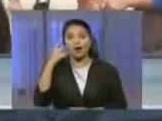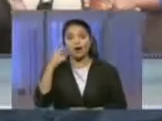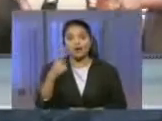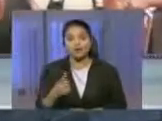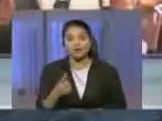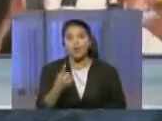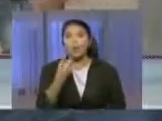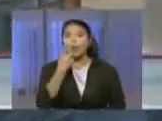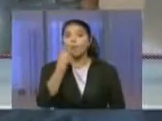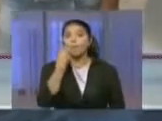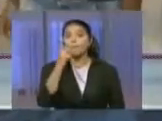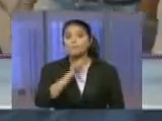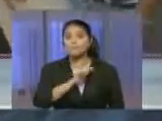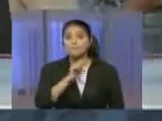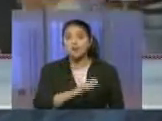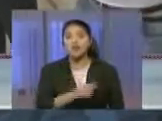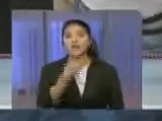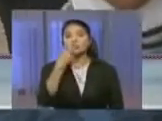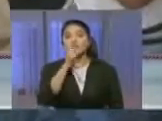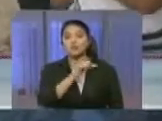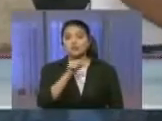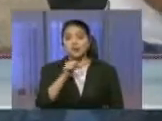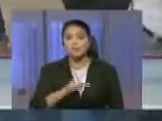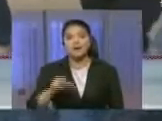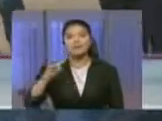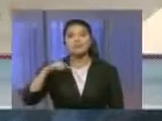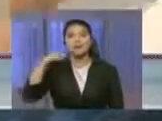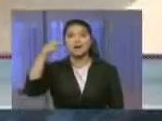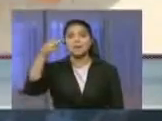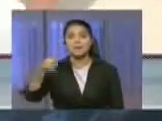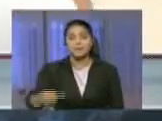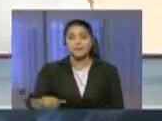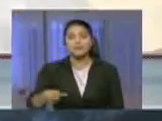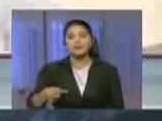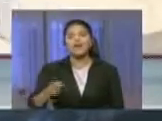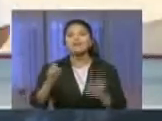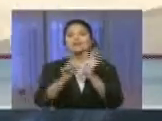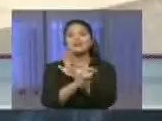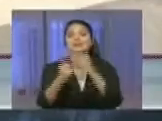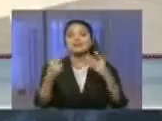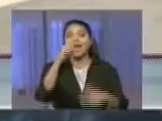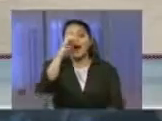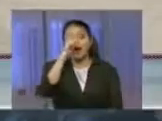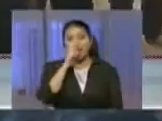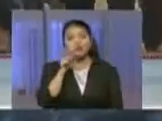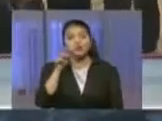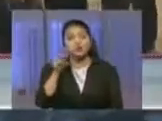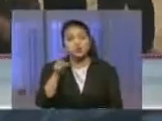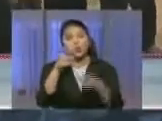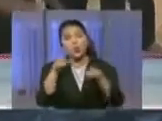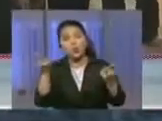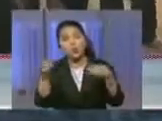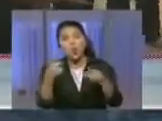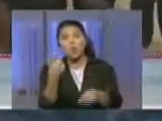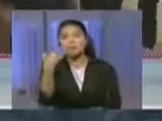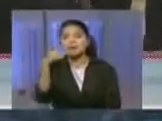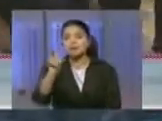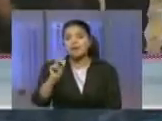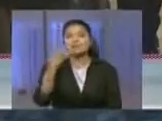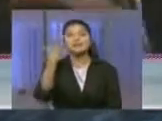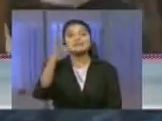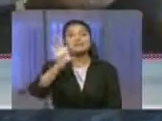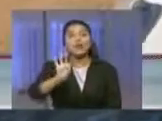mes y dos semanas después que entramos aquí 16 años y cuando tú cumplas 30 50